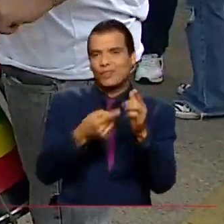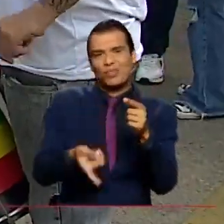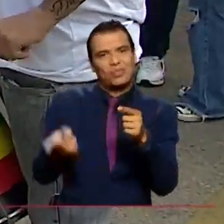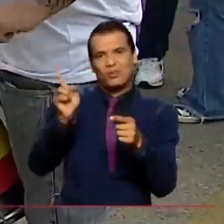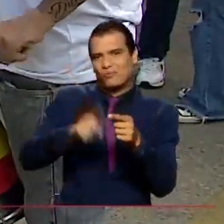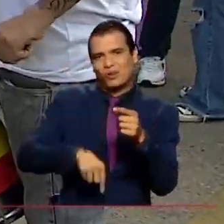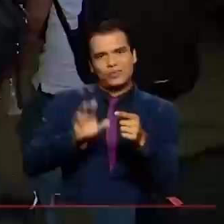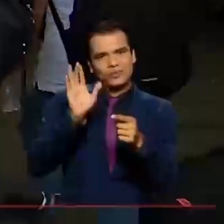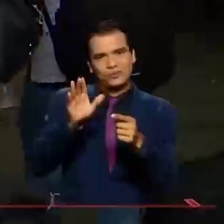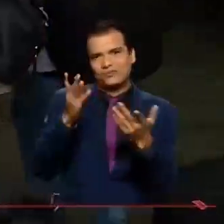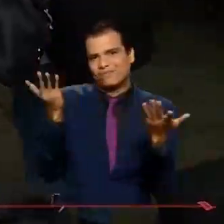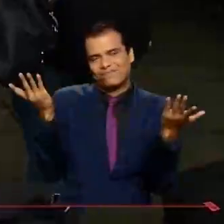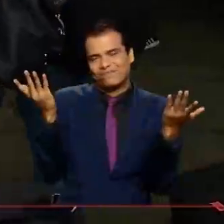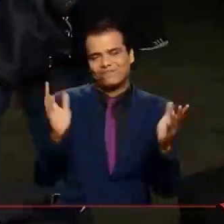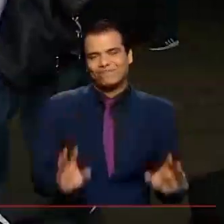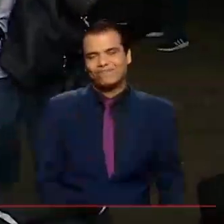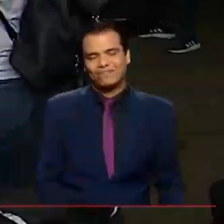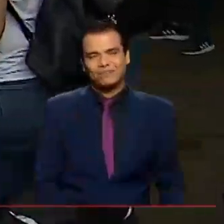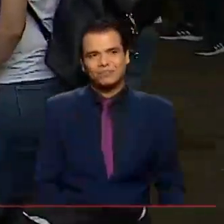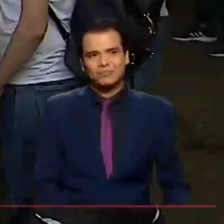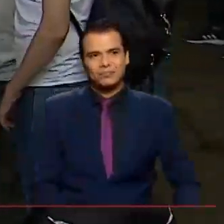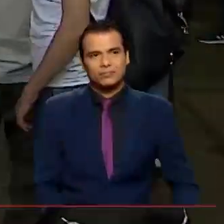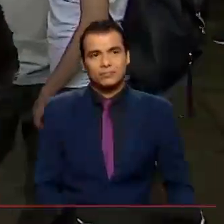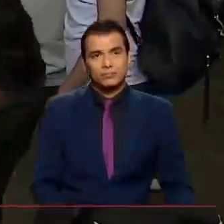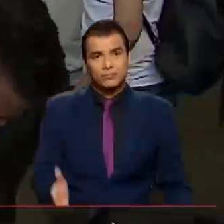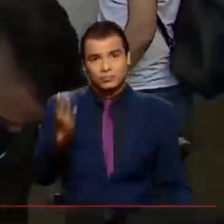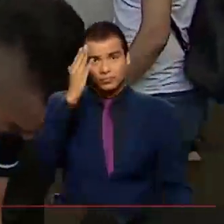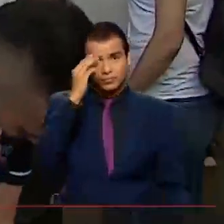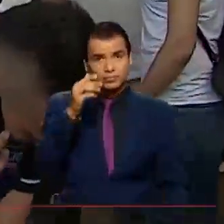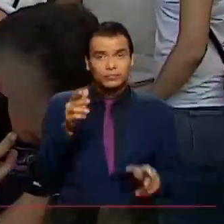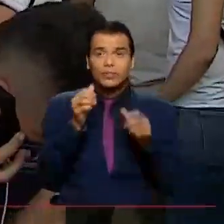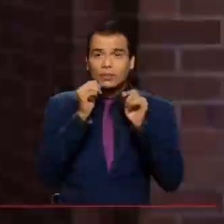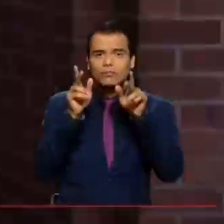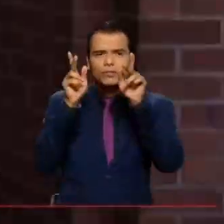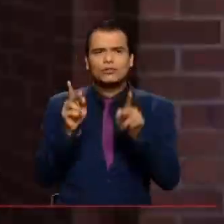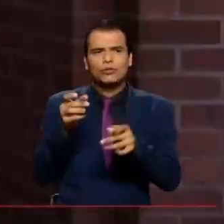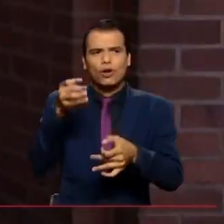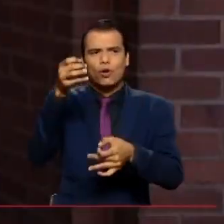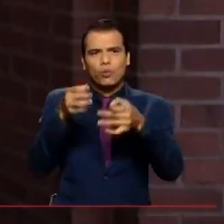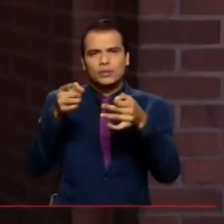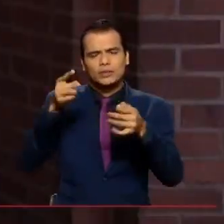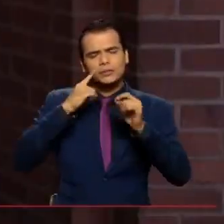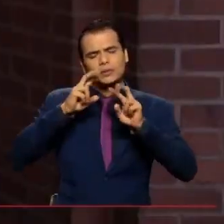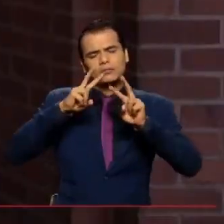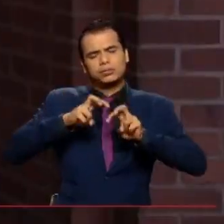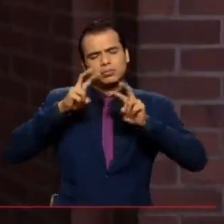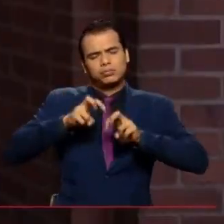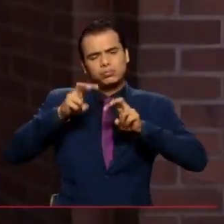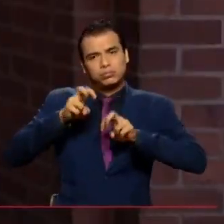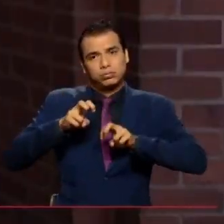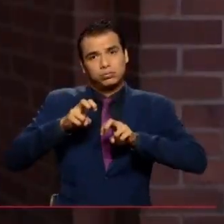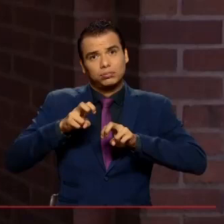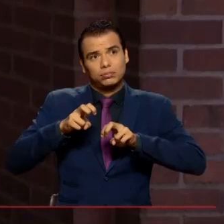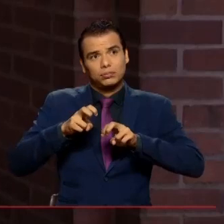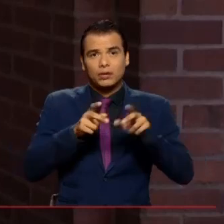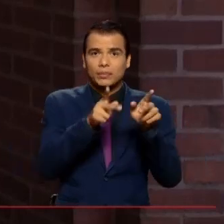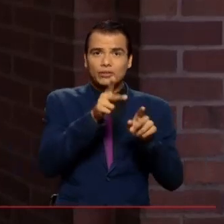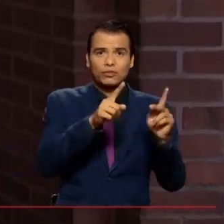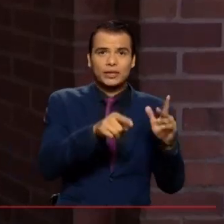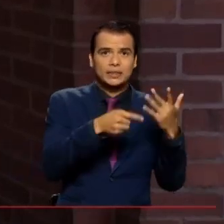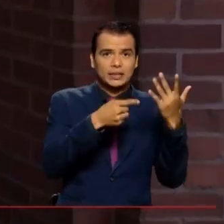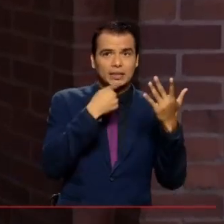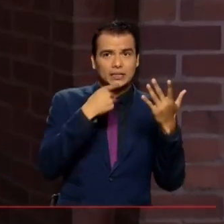por intereses propios. El juez constitucional tendrá que estudiar lo que dijeron los 6 magistrados que